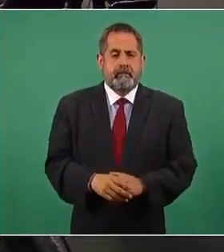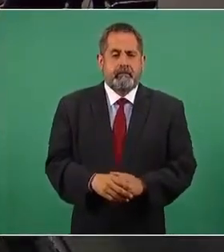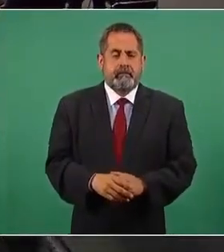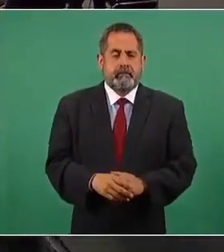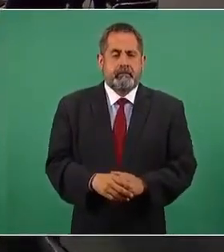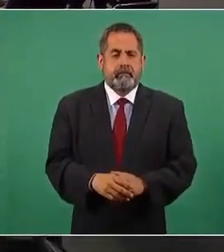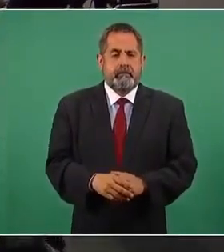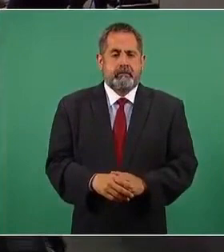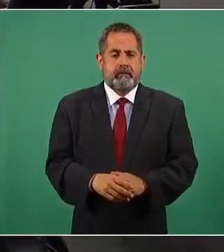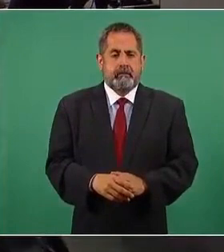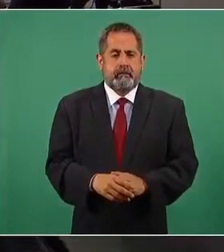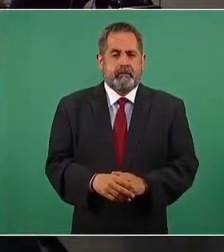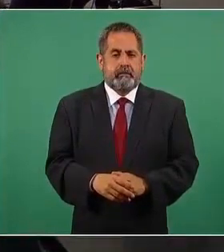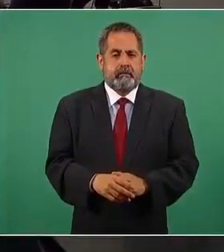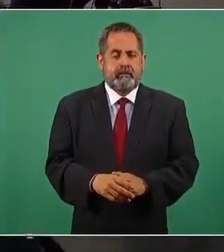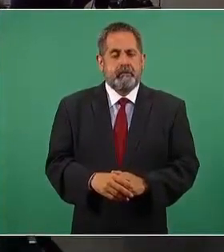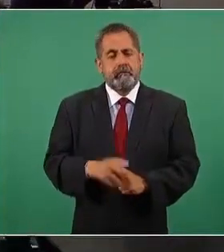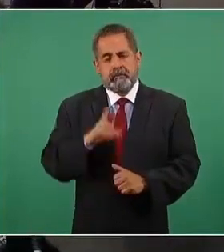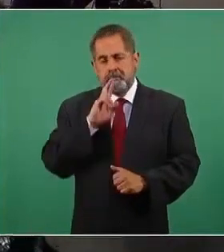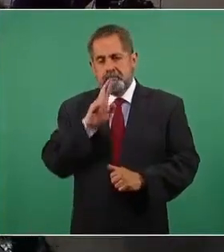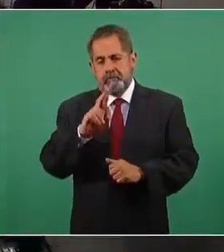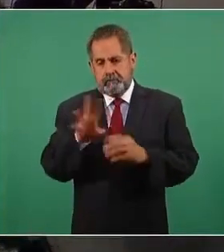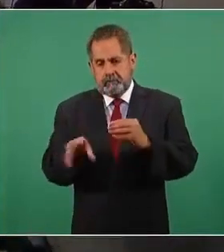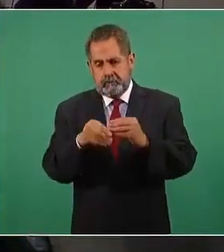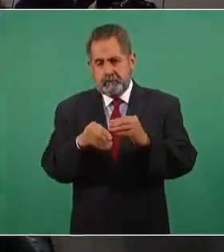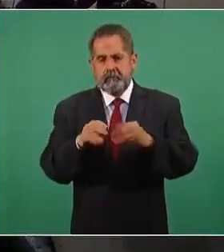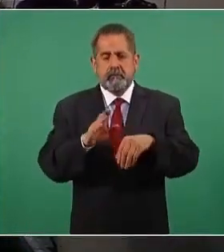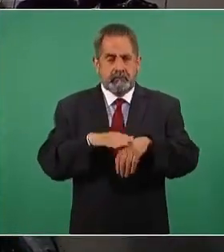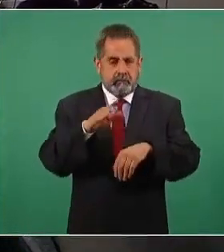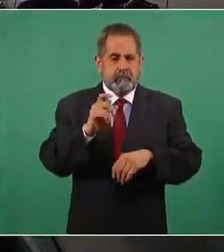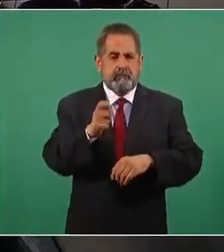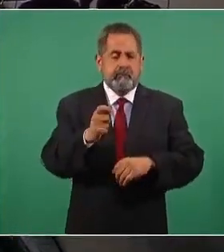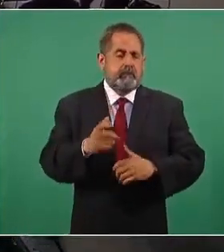Y pues solo como complemento,